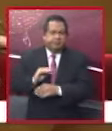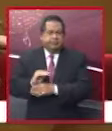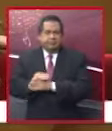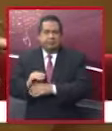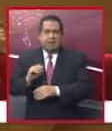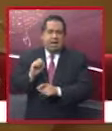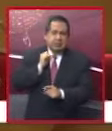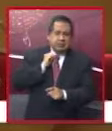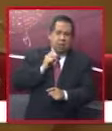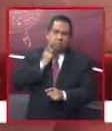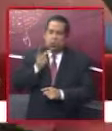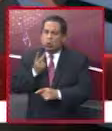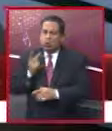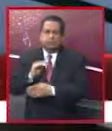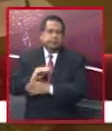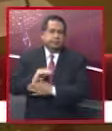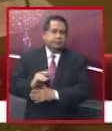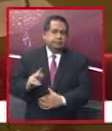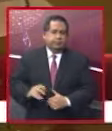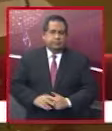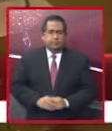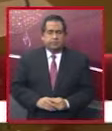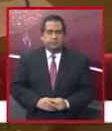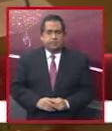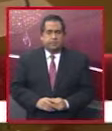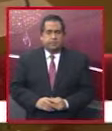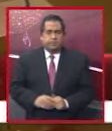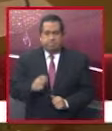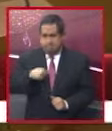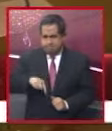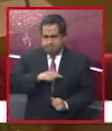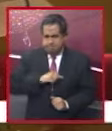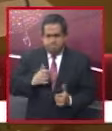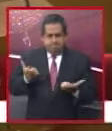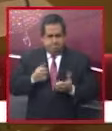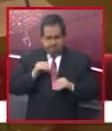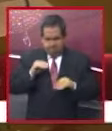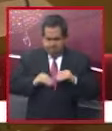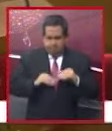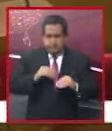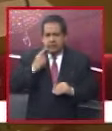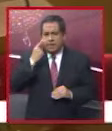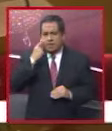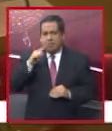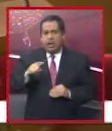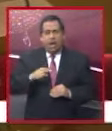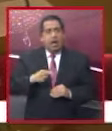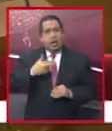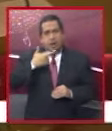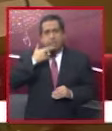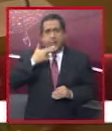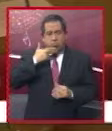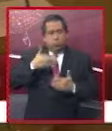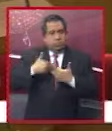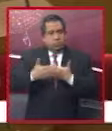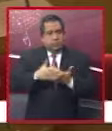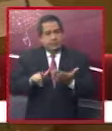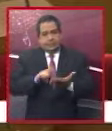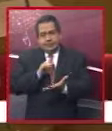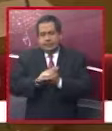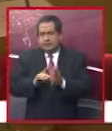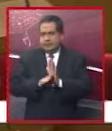Cámara de Diputados también. Estamos haciendo un ejercicio para una mejor elaboración de la